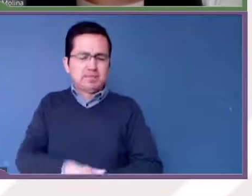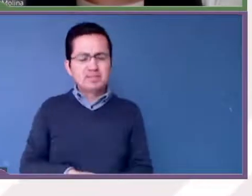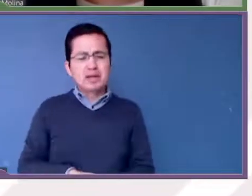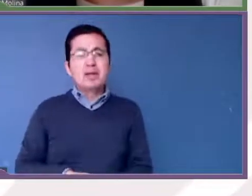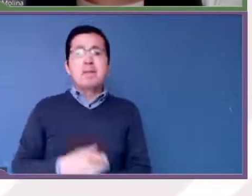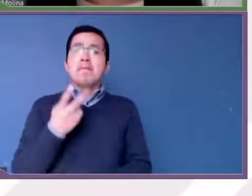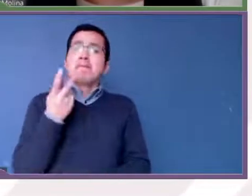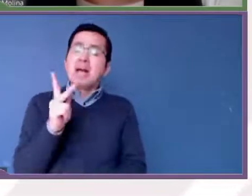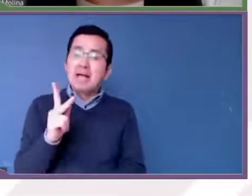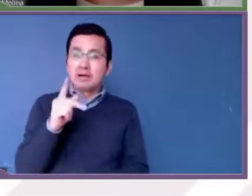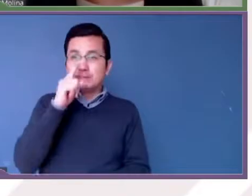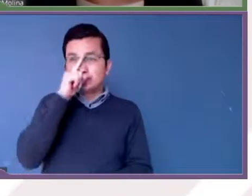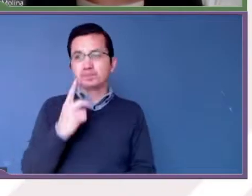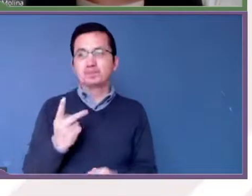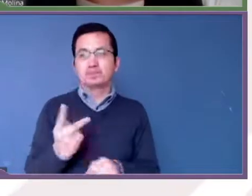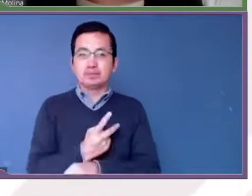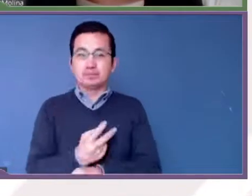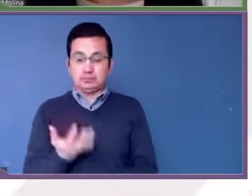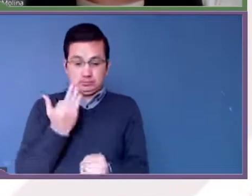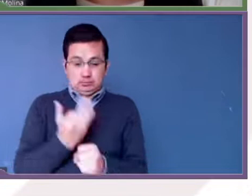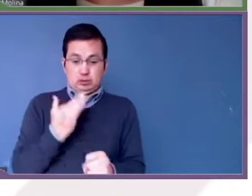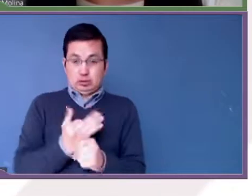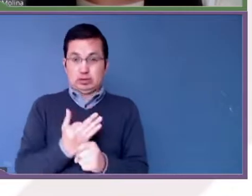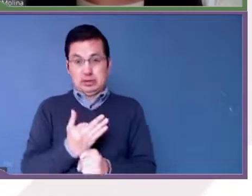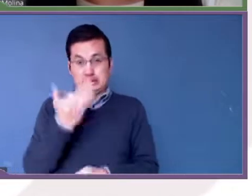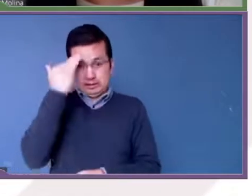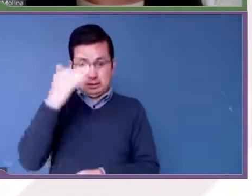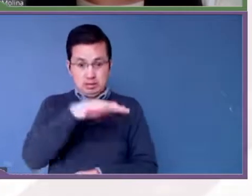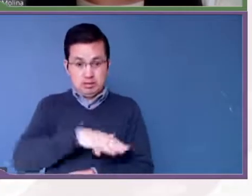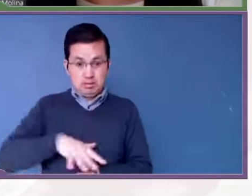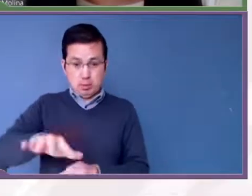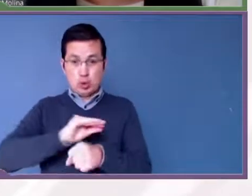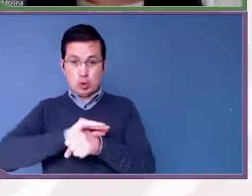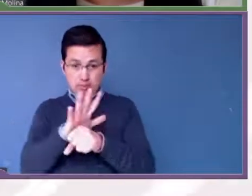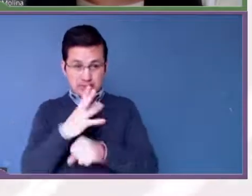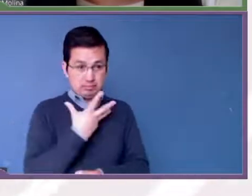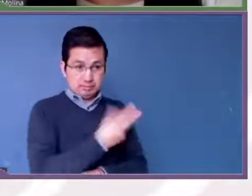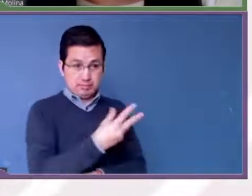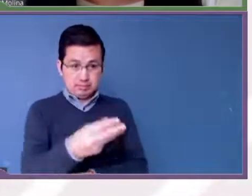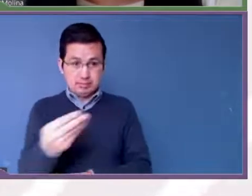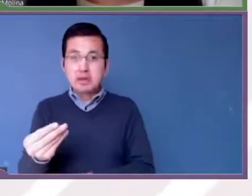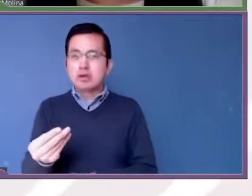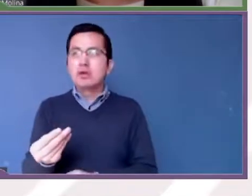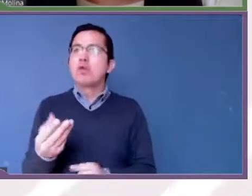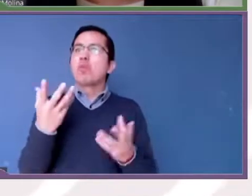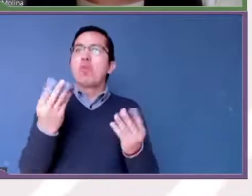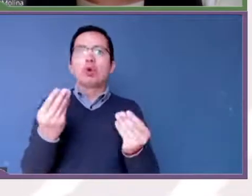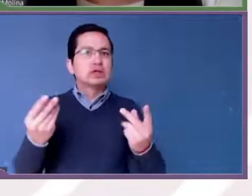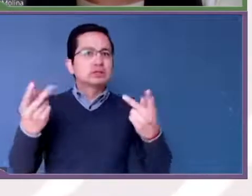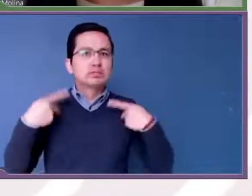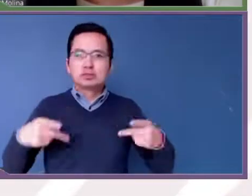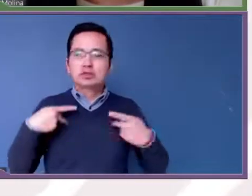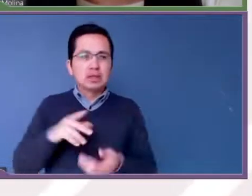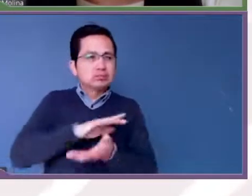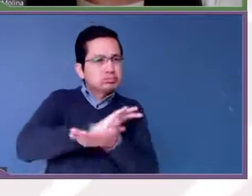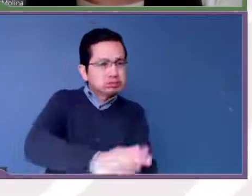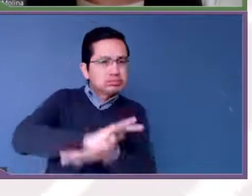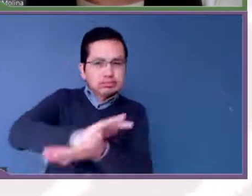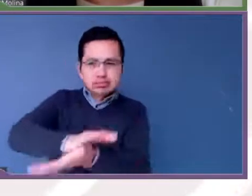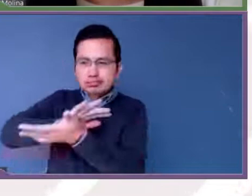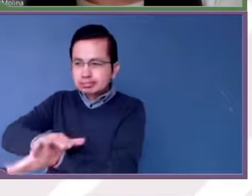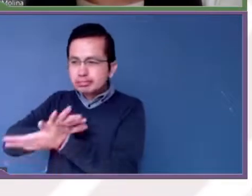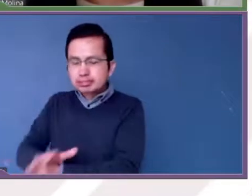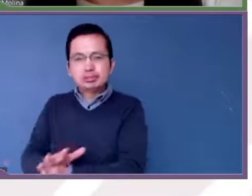de discriminación cabalgan sobre las líneas de la nación, ¿cierto? Sobre las divisiones de la nación. Y